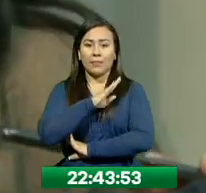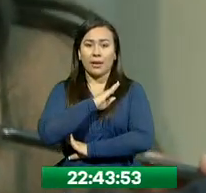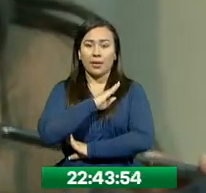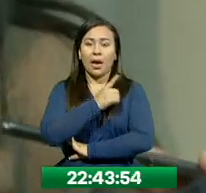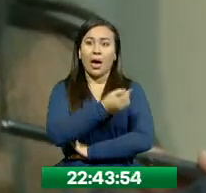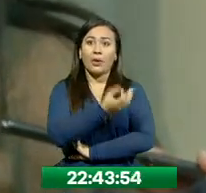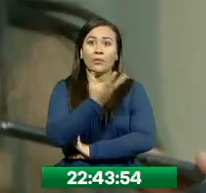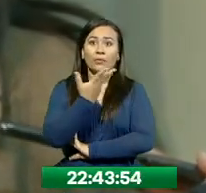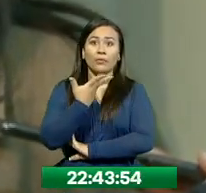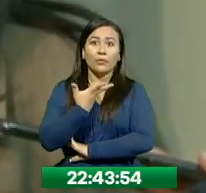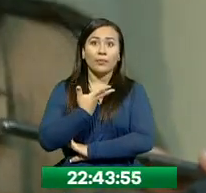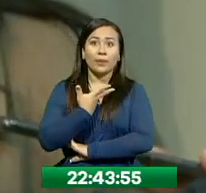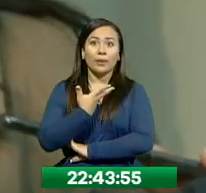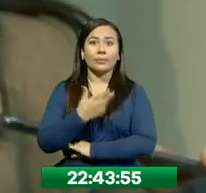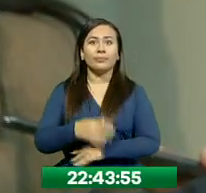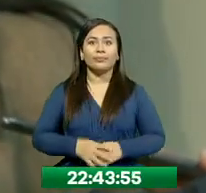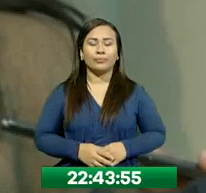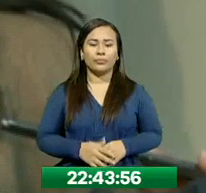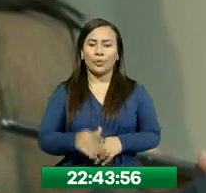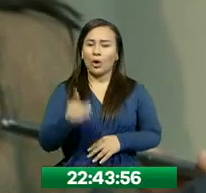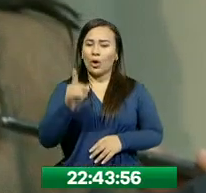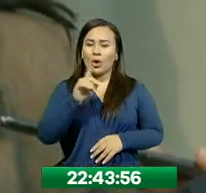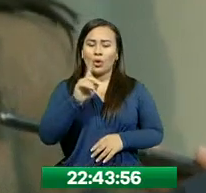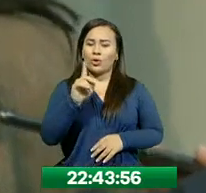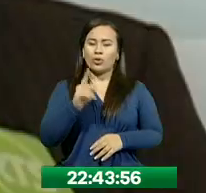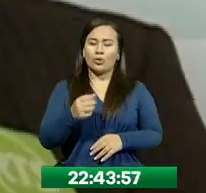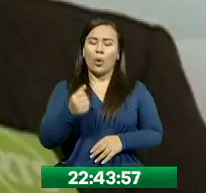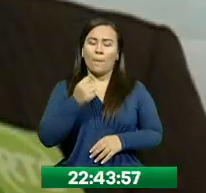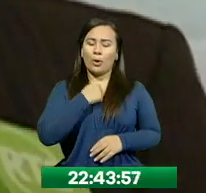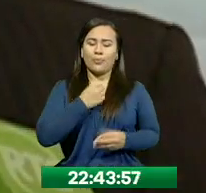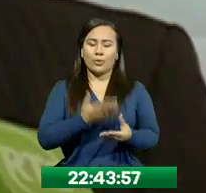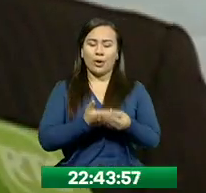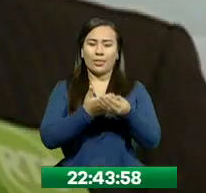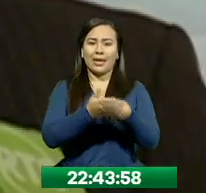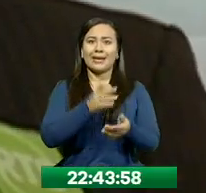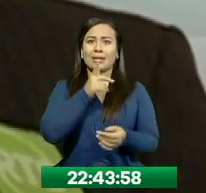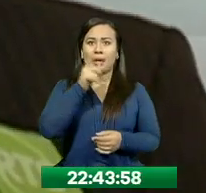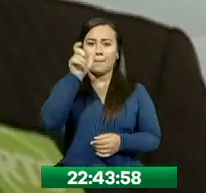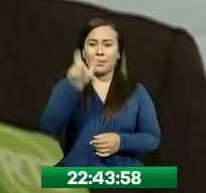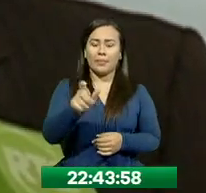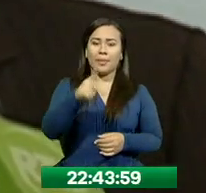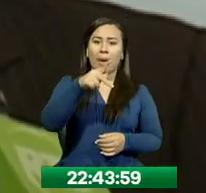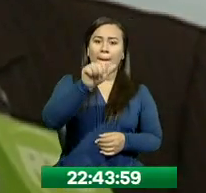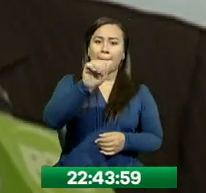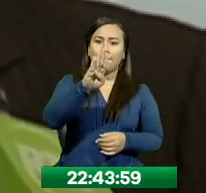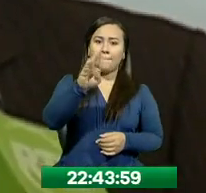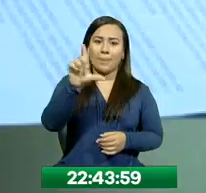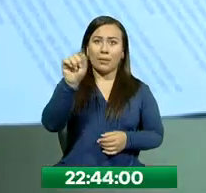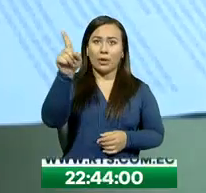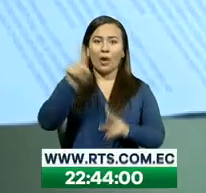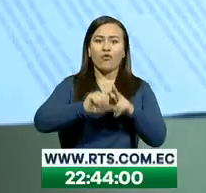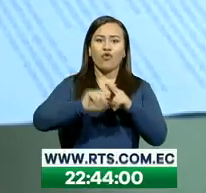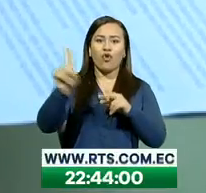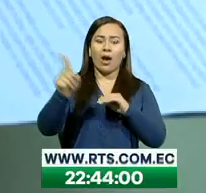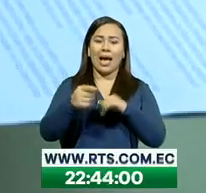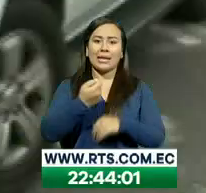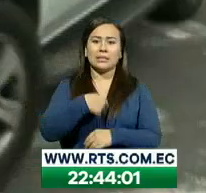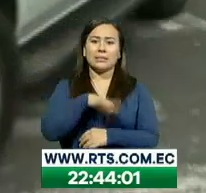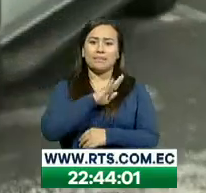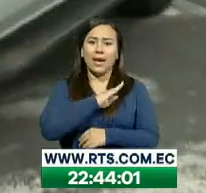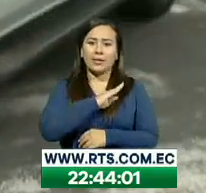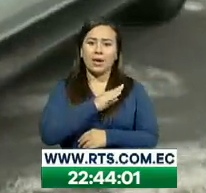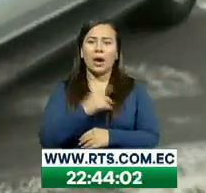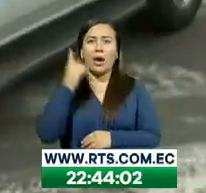indicado que al parecer no corresponden a los emitidos por ellos. Pablo Romero Quesada se encuentra en España prófugo de la justicia. Sobre él pesa un